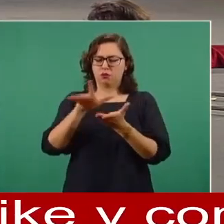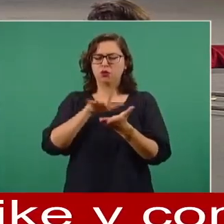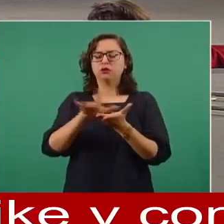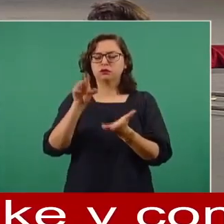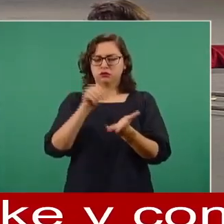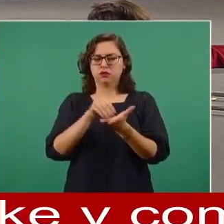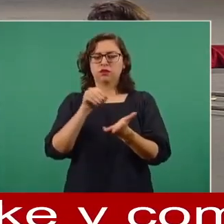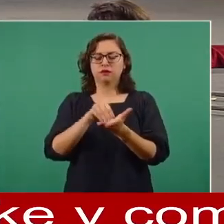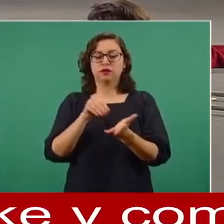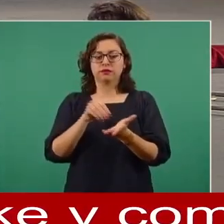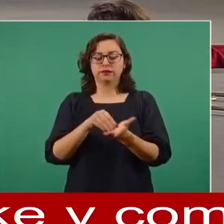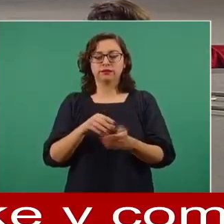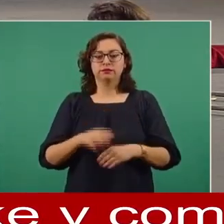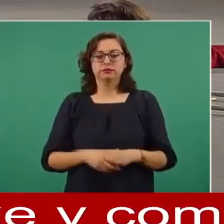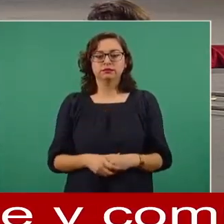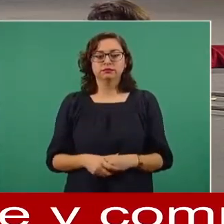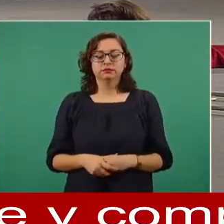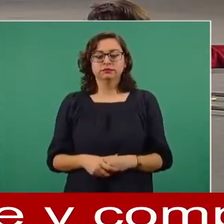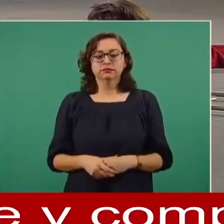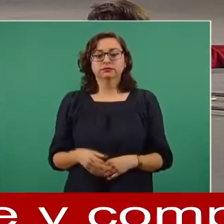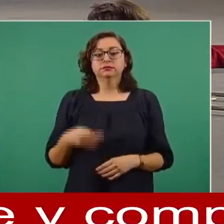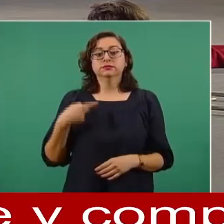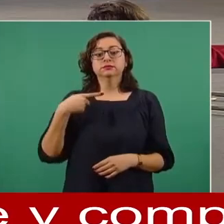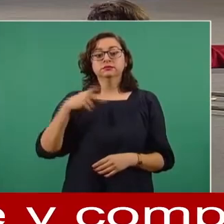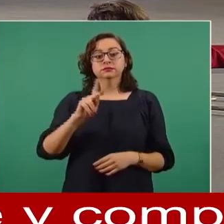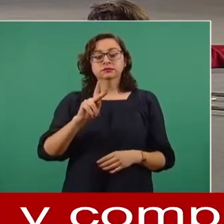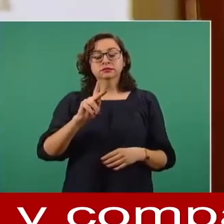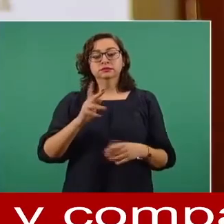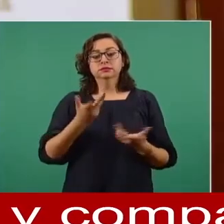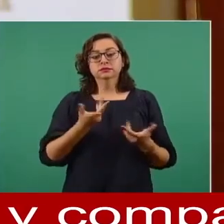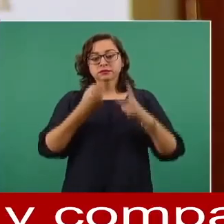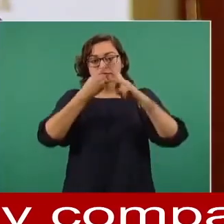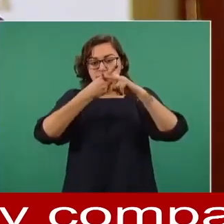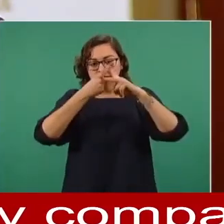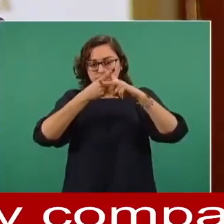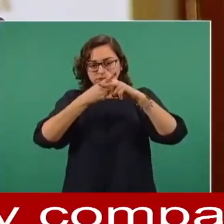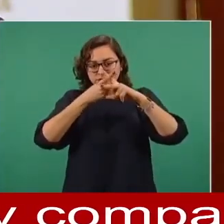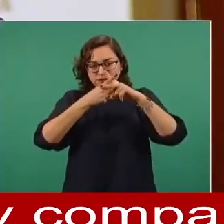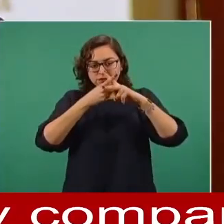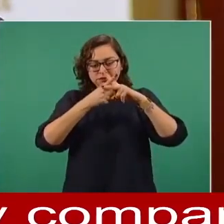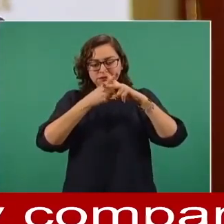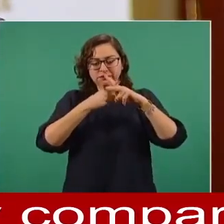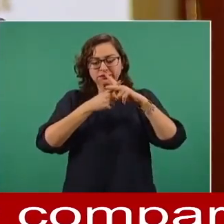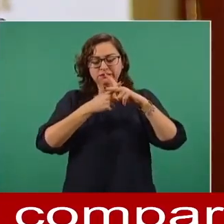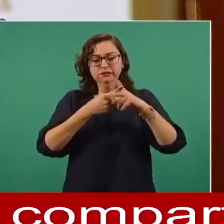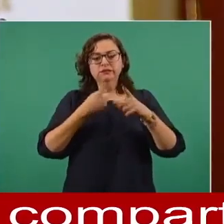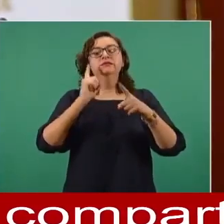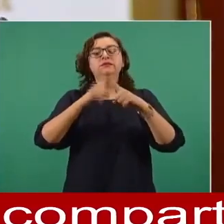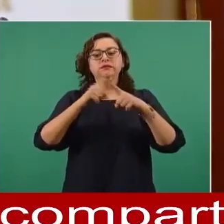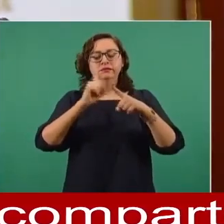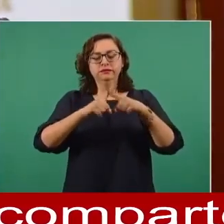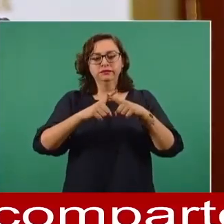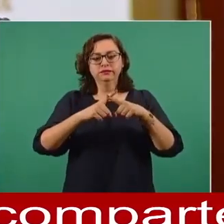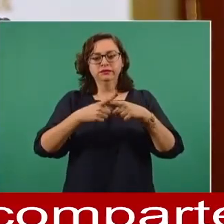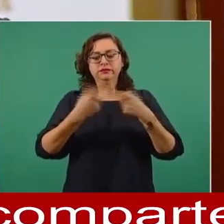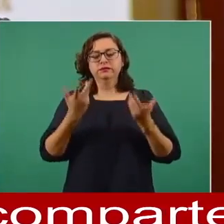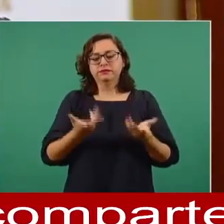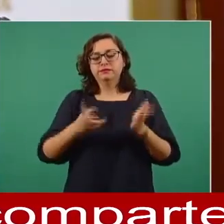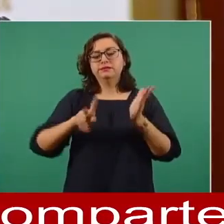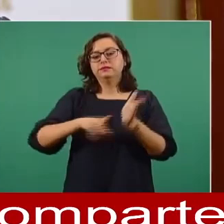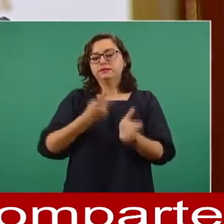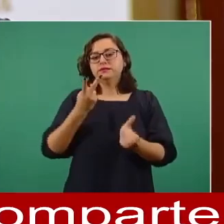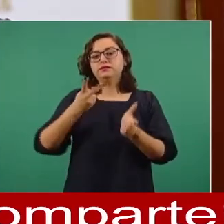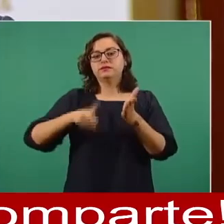Pero esta es una medición que se hace periódicamente